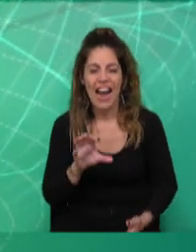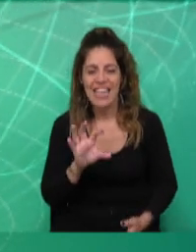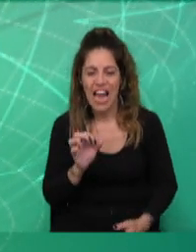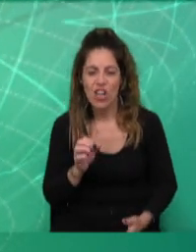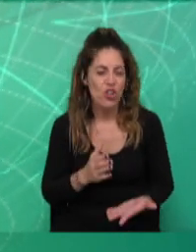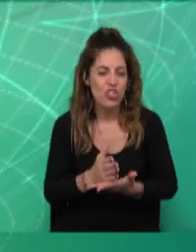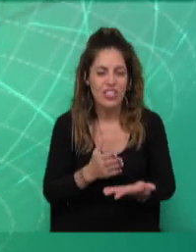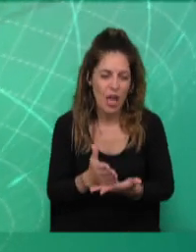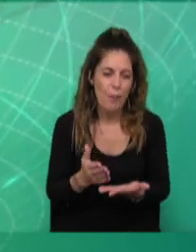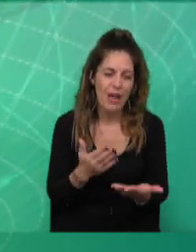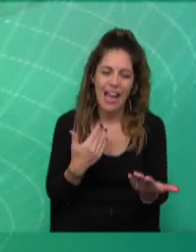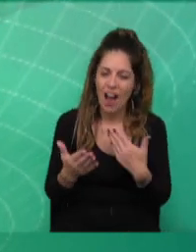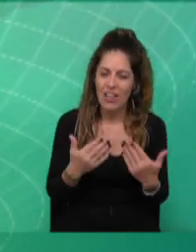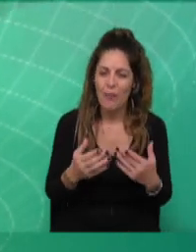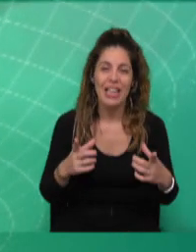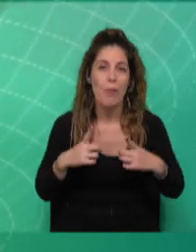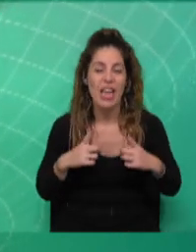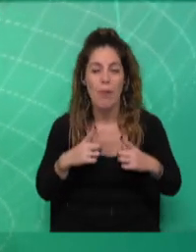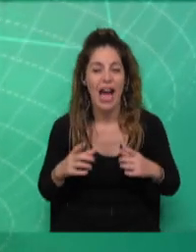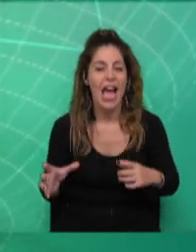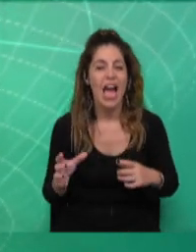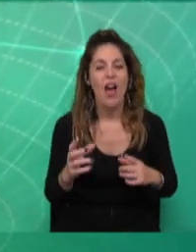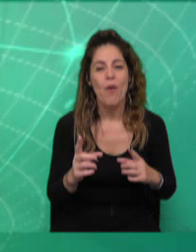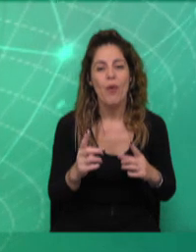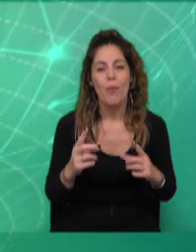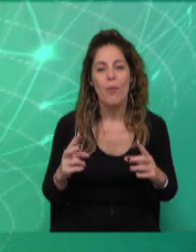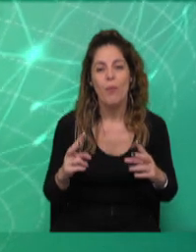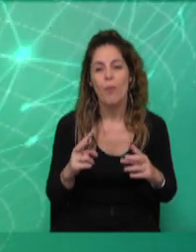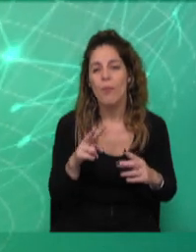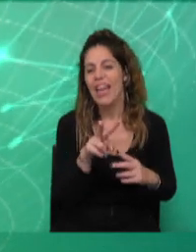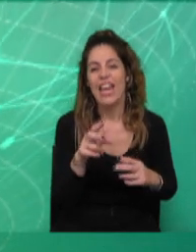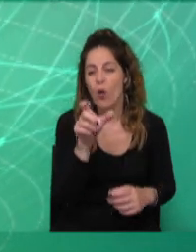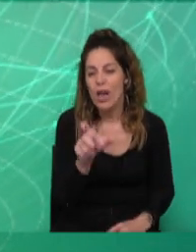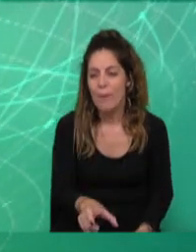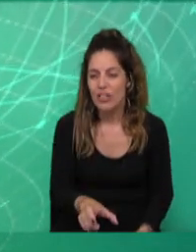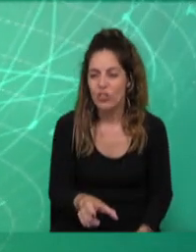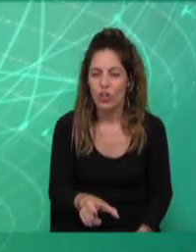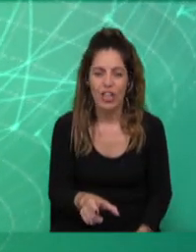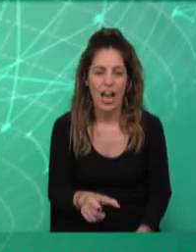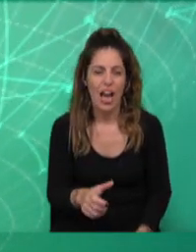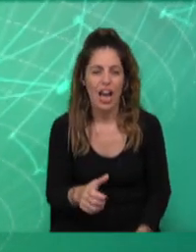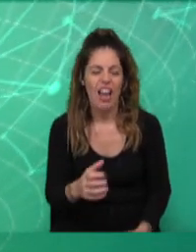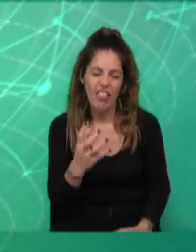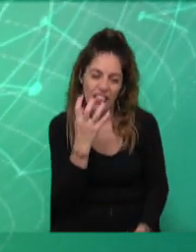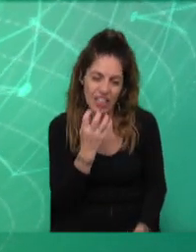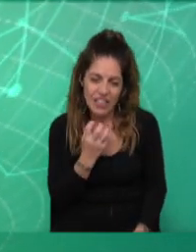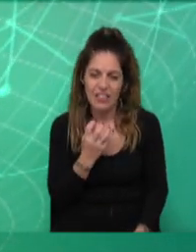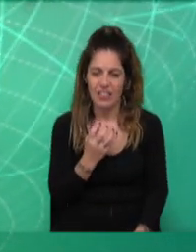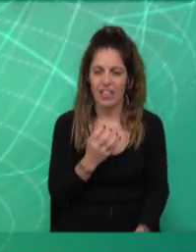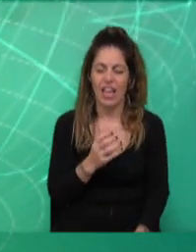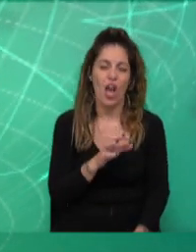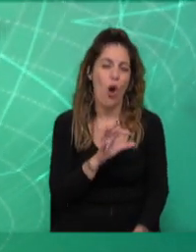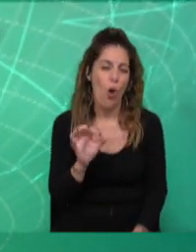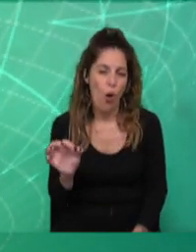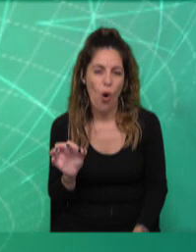referencia a que a que esperaba encontrar una persona eh Como triste o o por lo